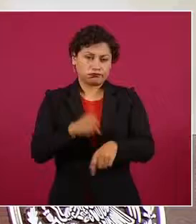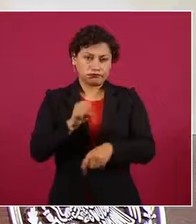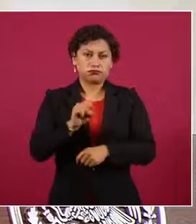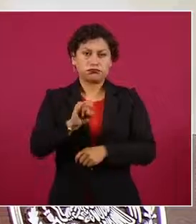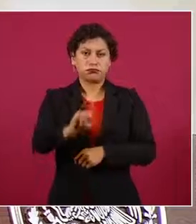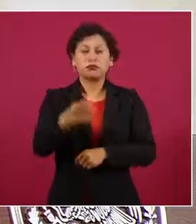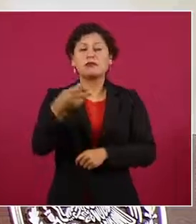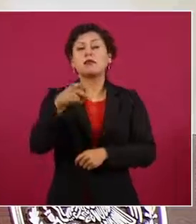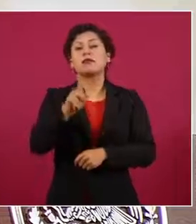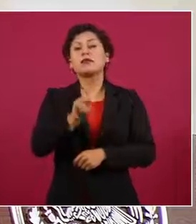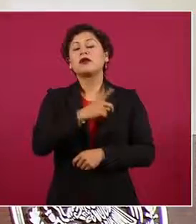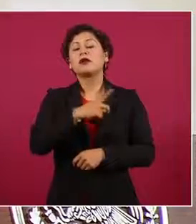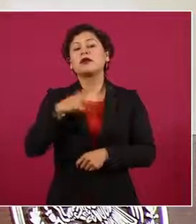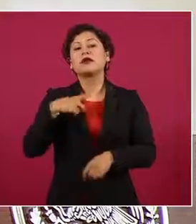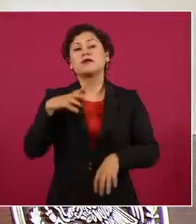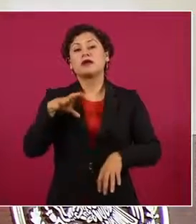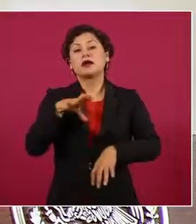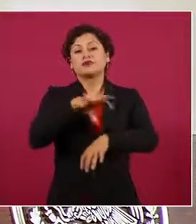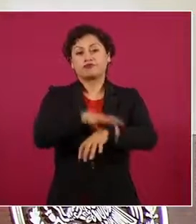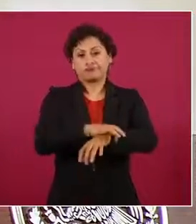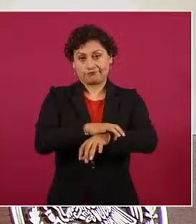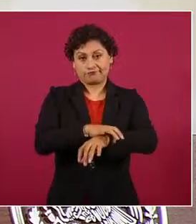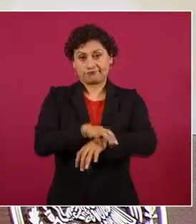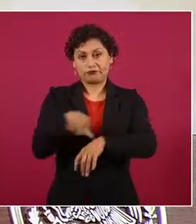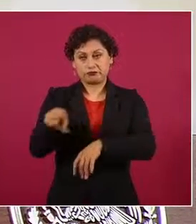que se le dé la oportunidad